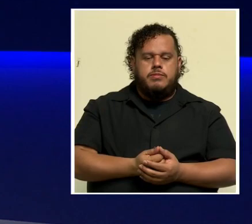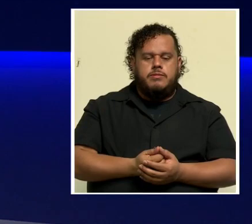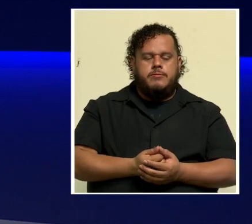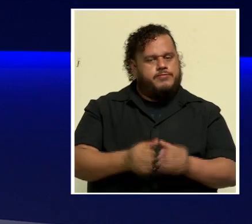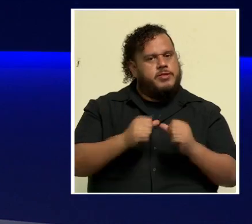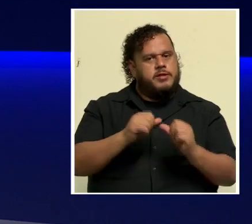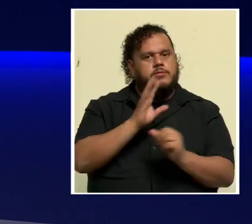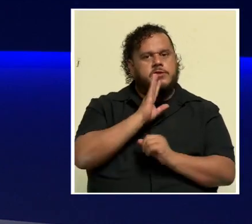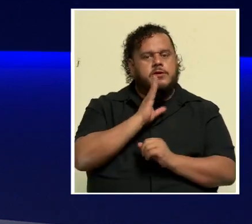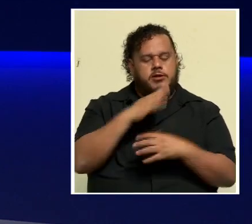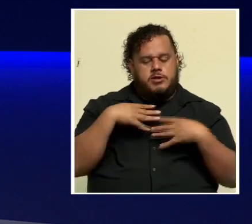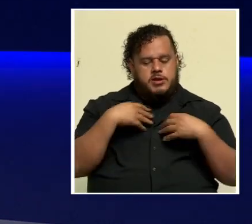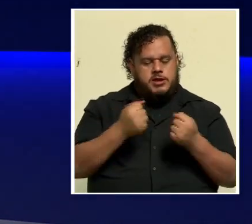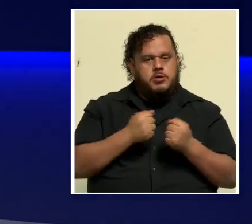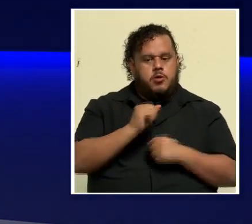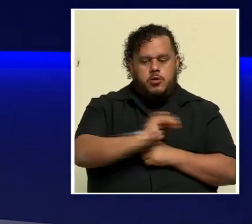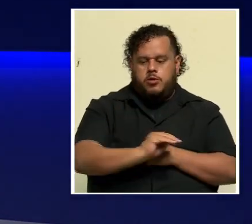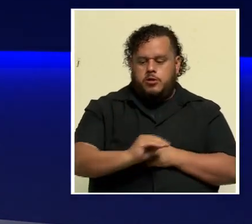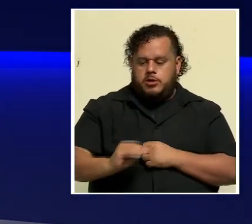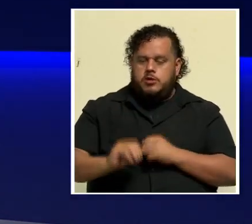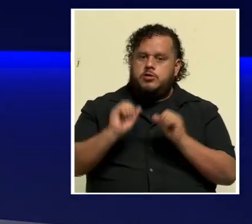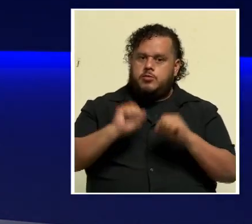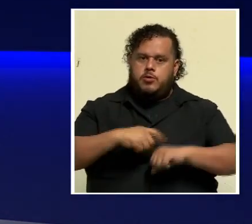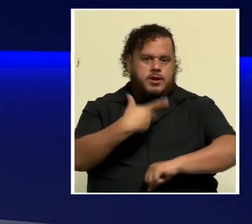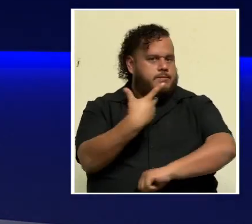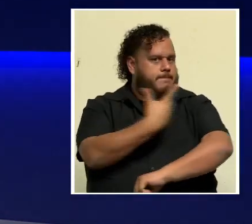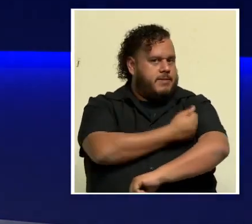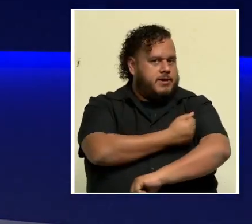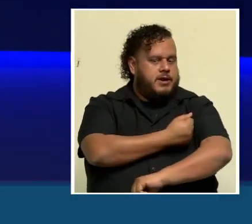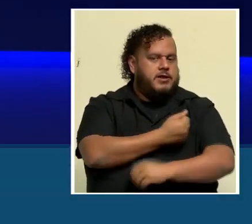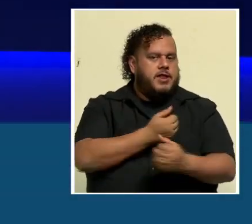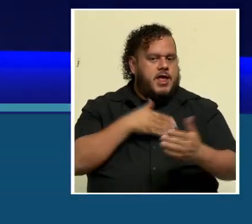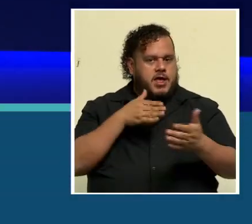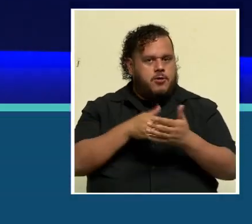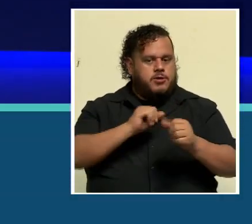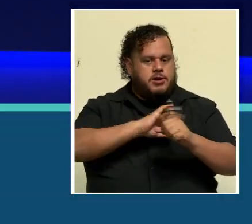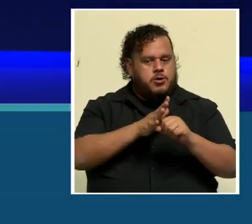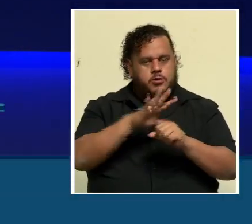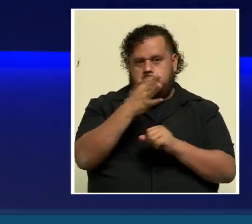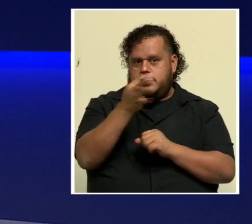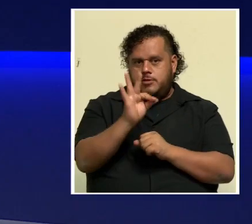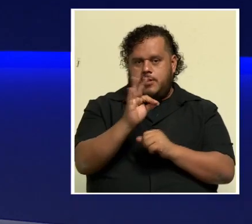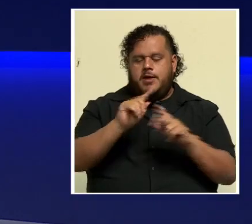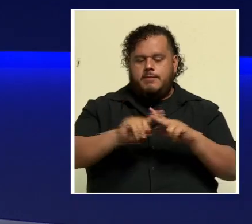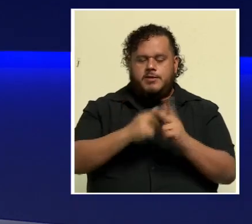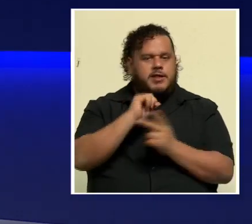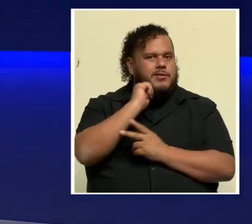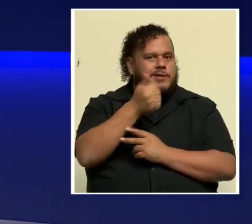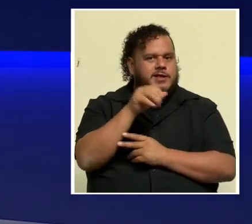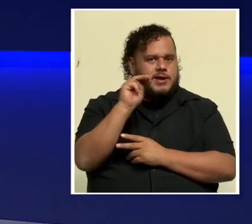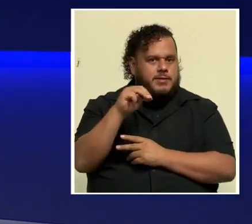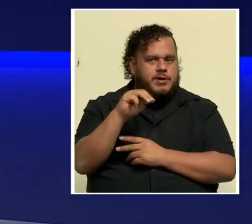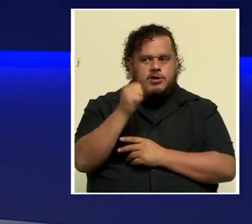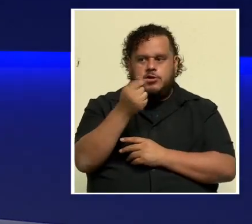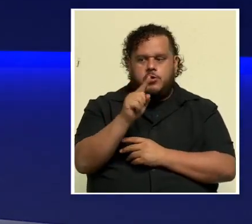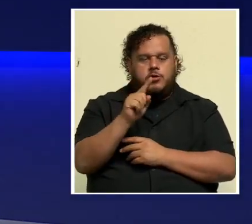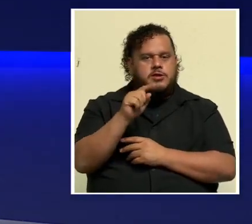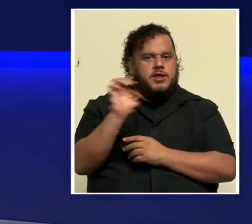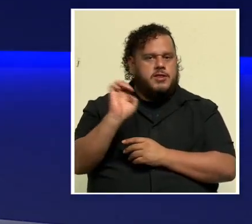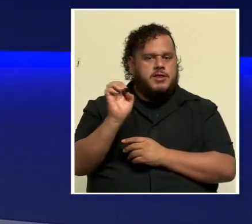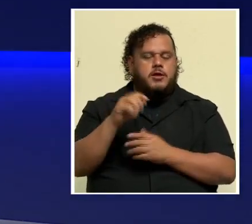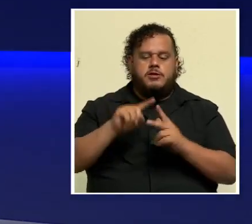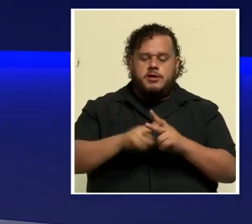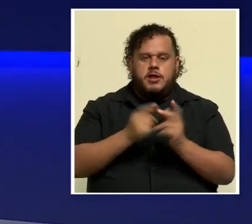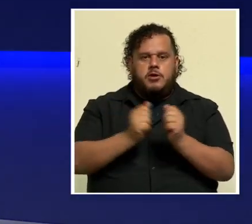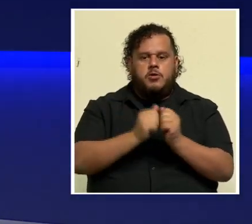Seguimos hablando de salud. Los niños podrán recibir la vacuna contra la COVID-19 a partir de mañana, martes 11 de enero. Se iniciará